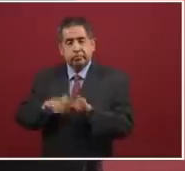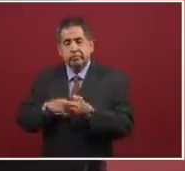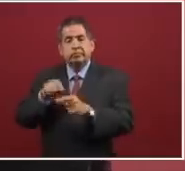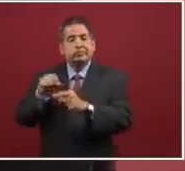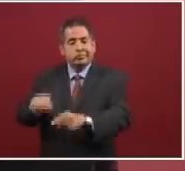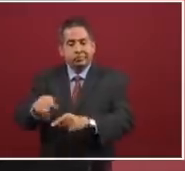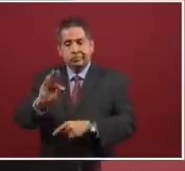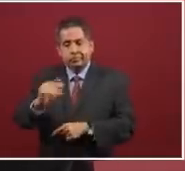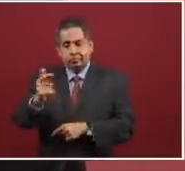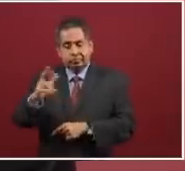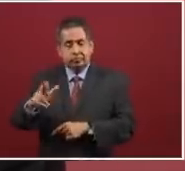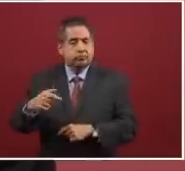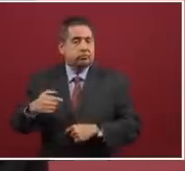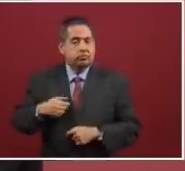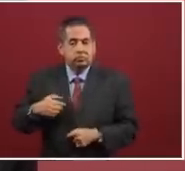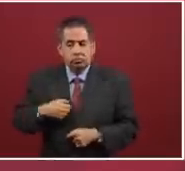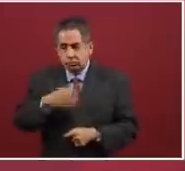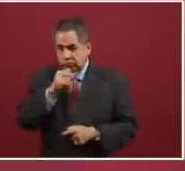no tengo